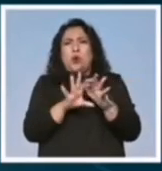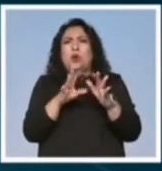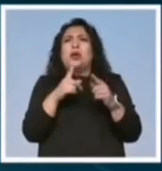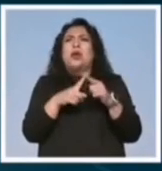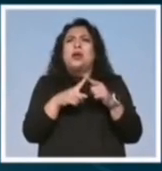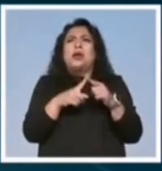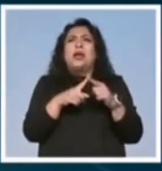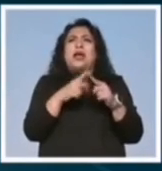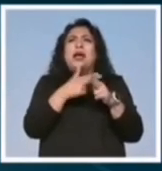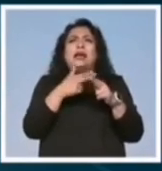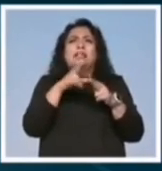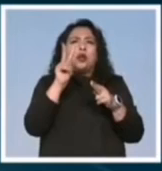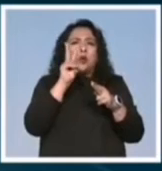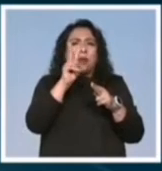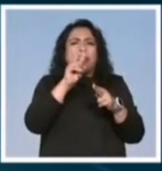verte, Jesús mío, en